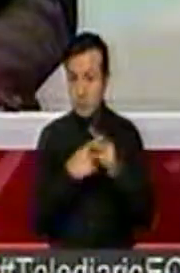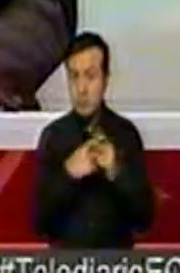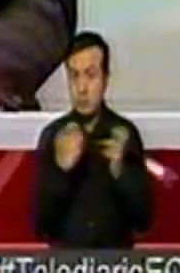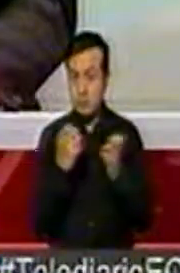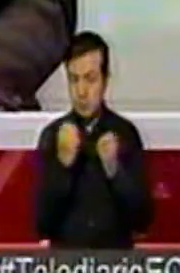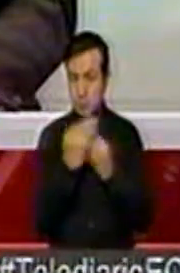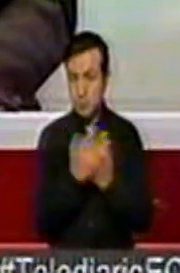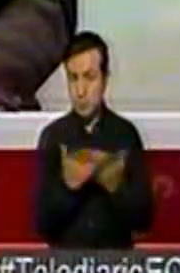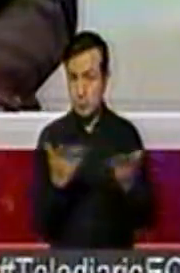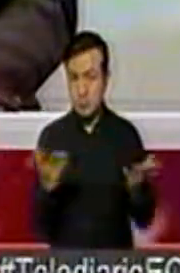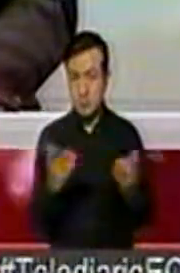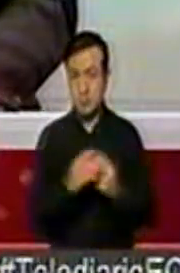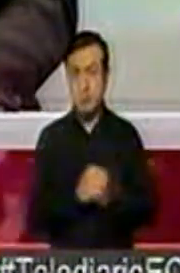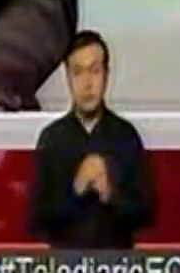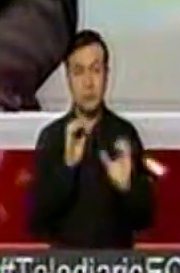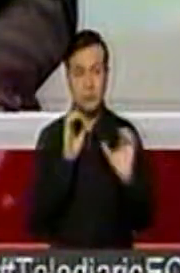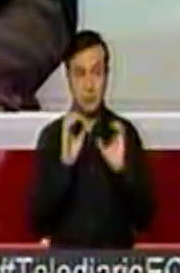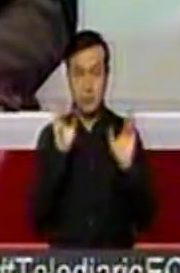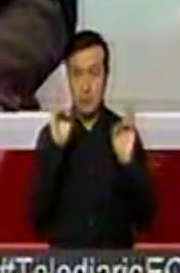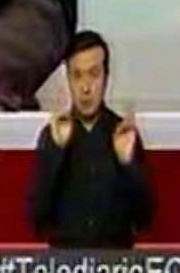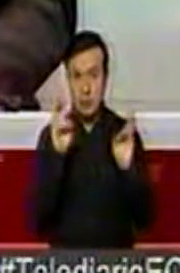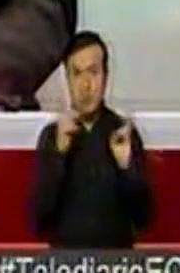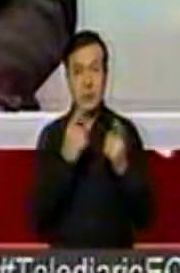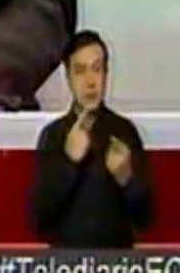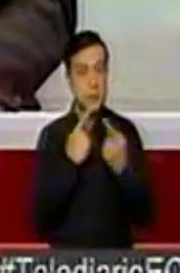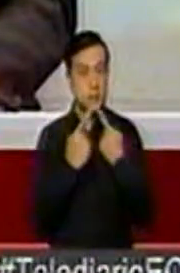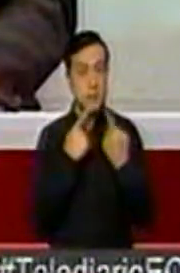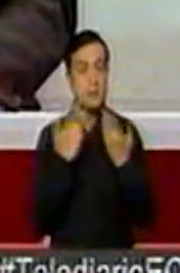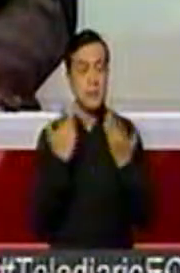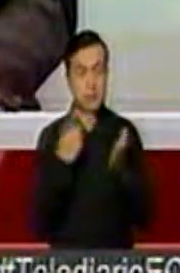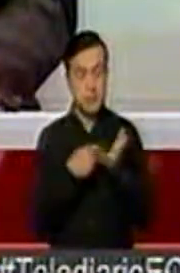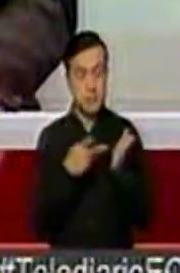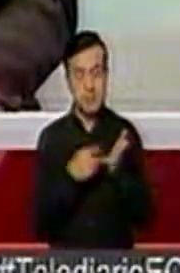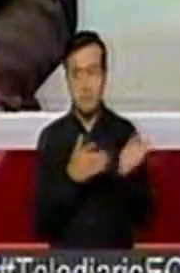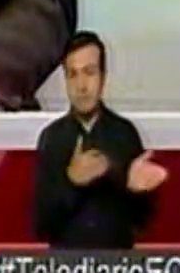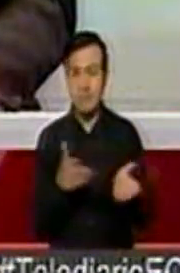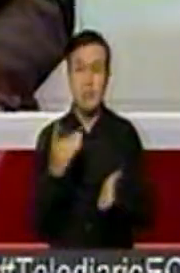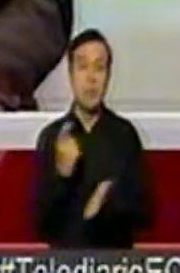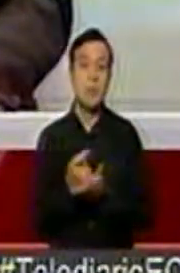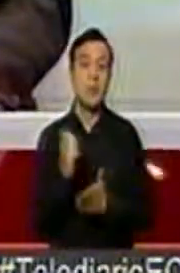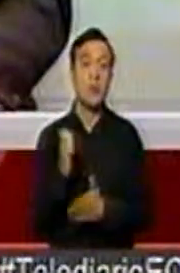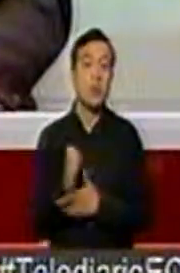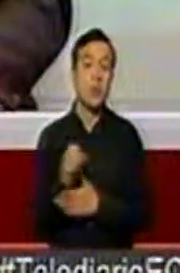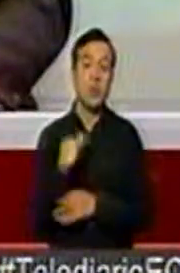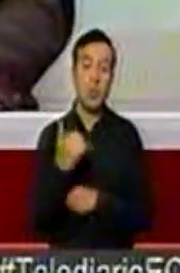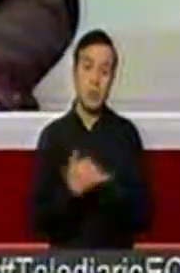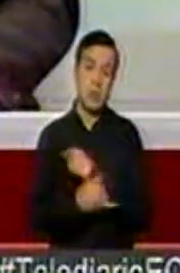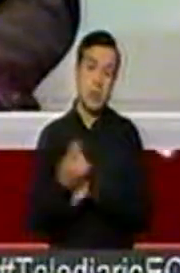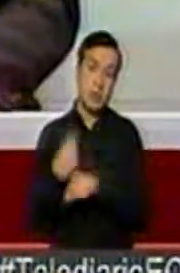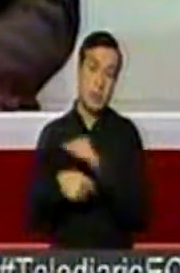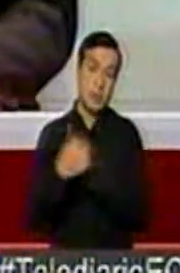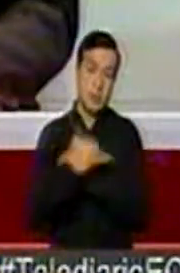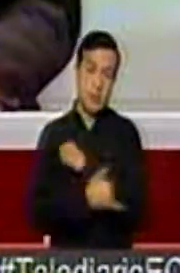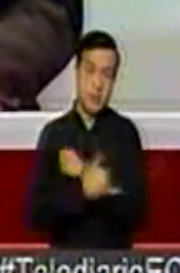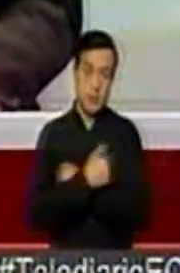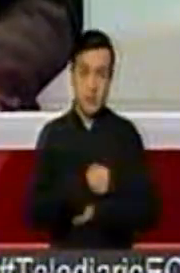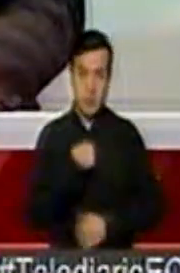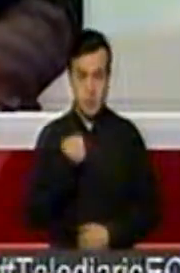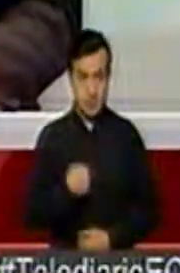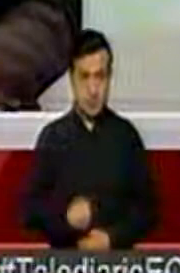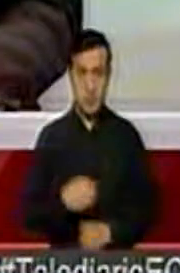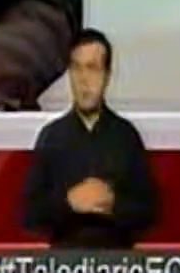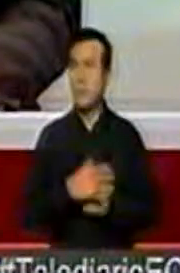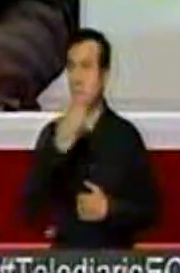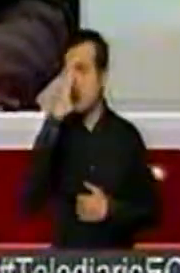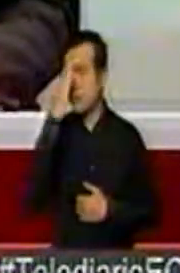queremos abordar este diálogo acerca de lo que está sucediendo con el camarón ecuatoriano y las exportaciones a China. Sofía,